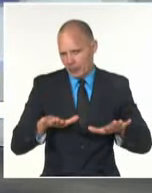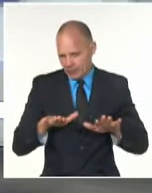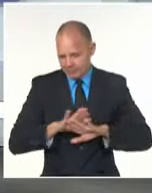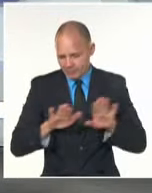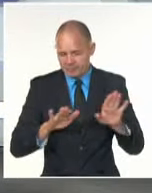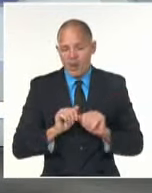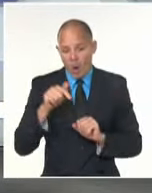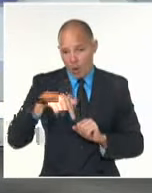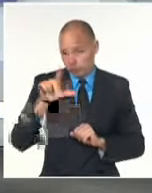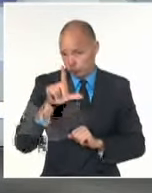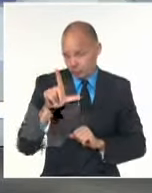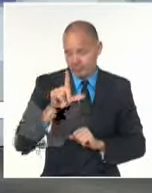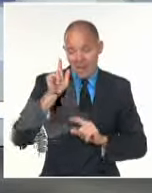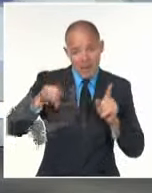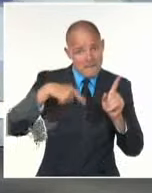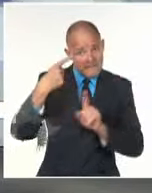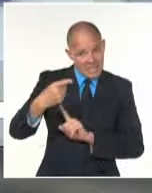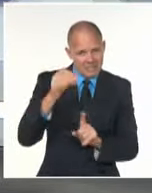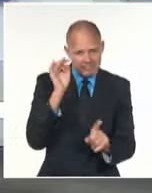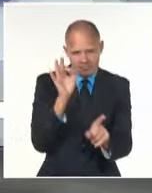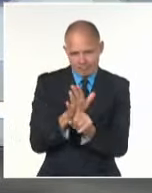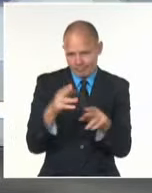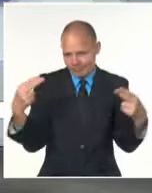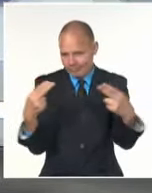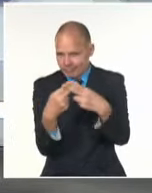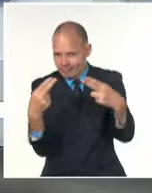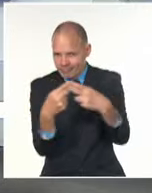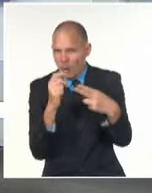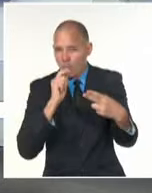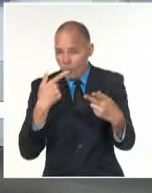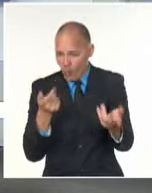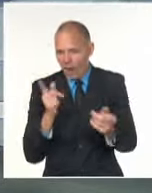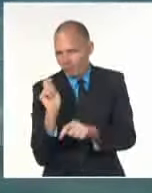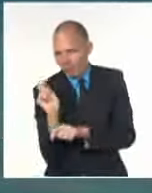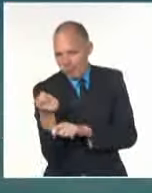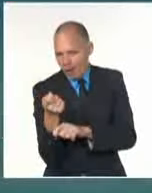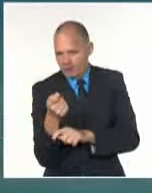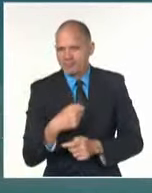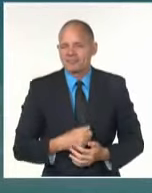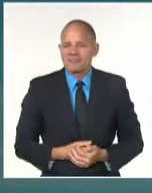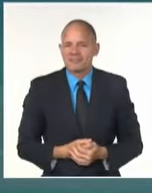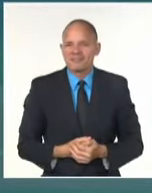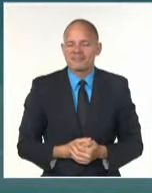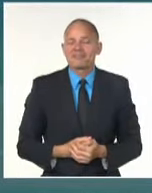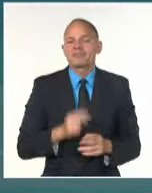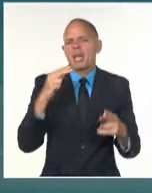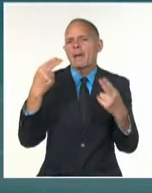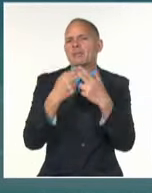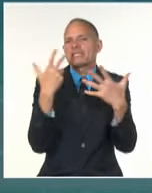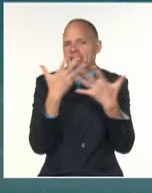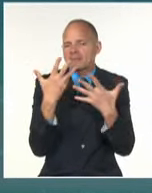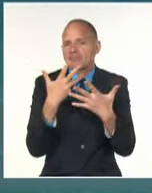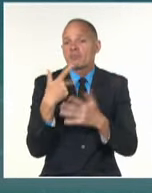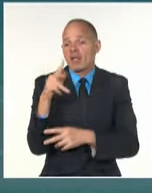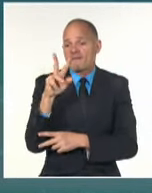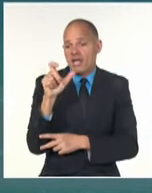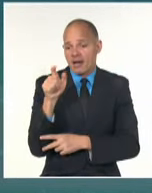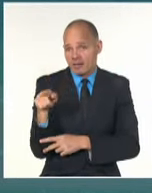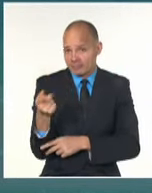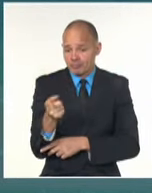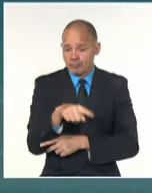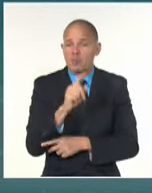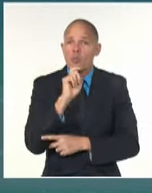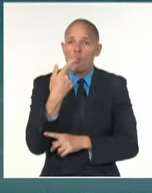mañana tendremos nuevos enfrentamientos en la Serie 63 de béisbol. Villa Clara visitará a Las Tunas en el Estadio Julio Antonio